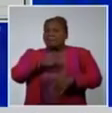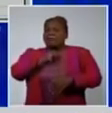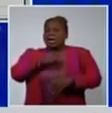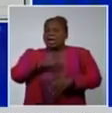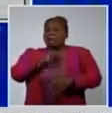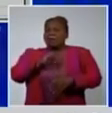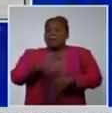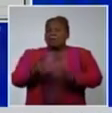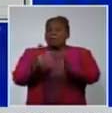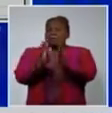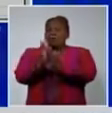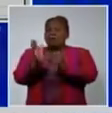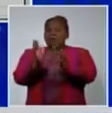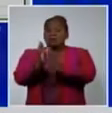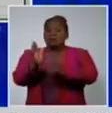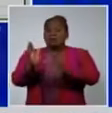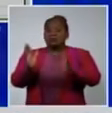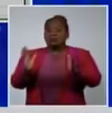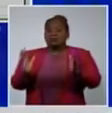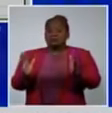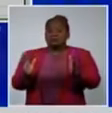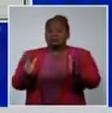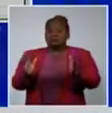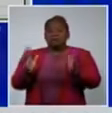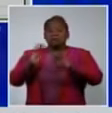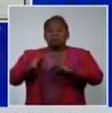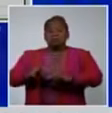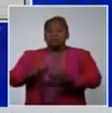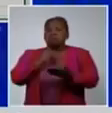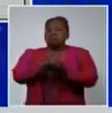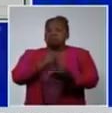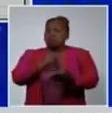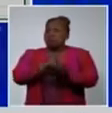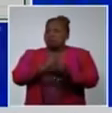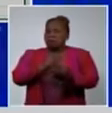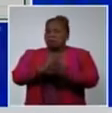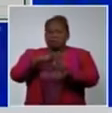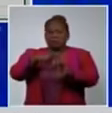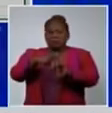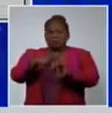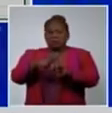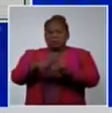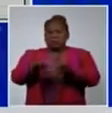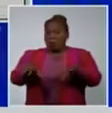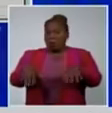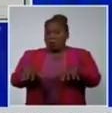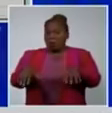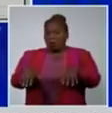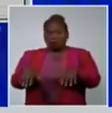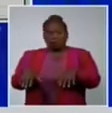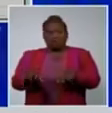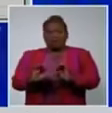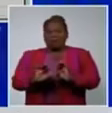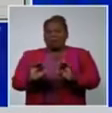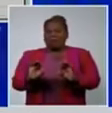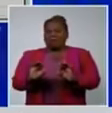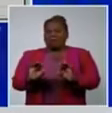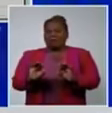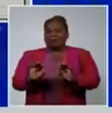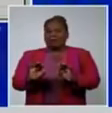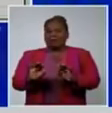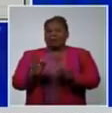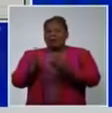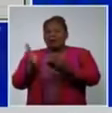nuevos despidos sin conformar pasos el cuerpo desde con 19 ustedes ven